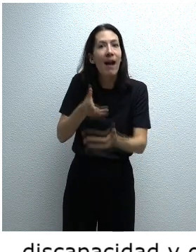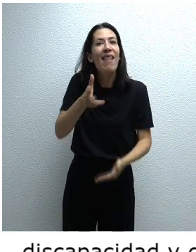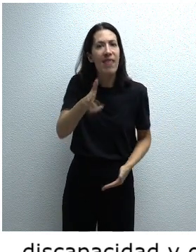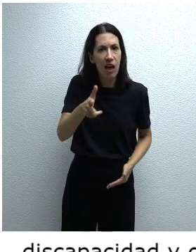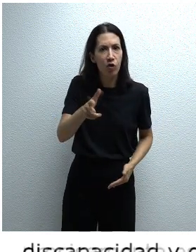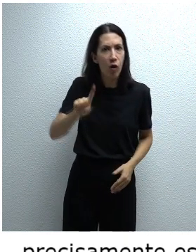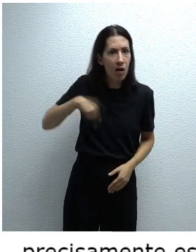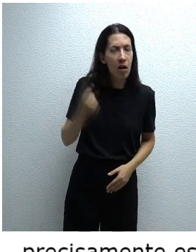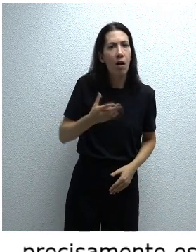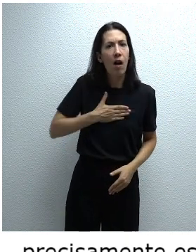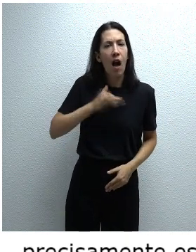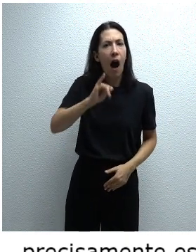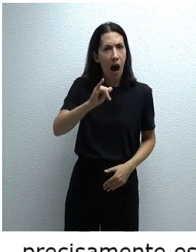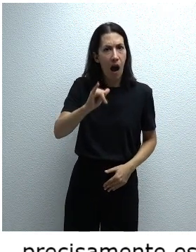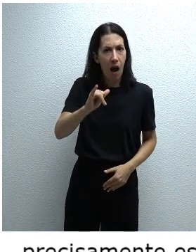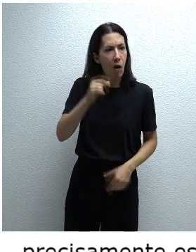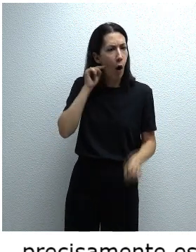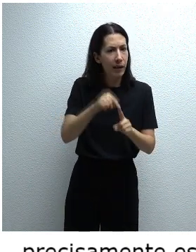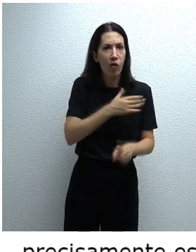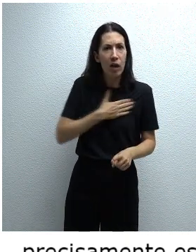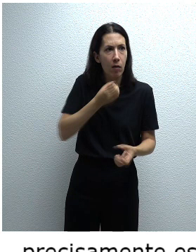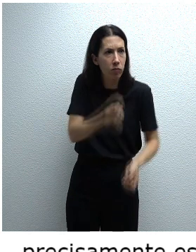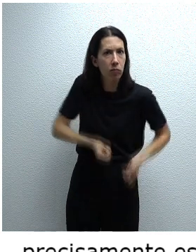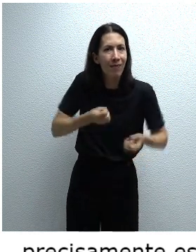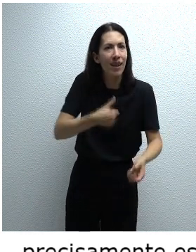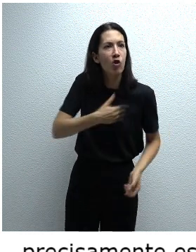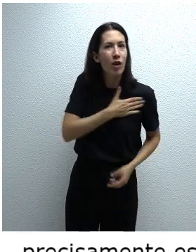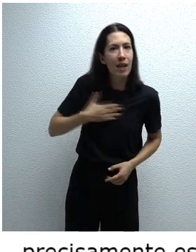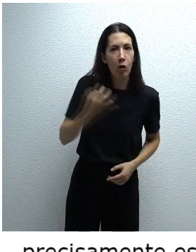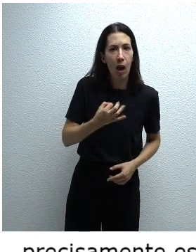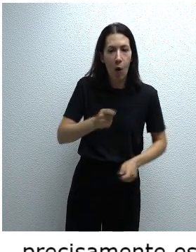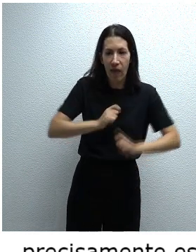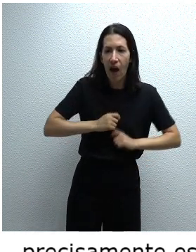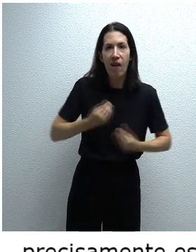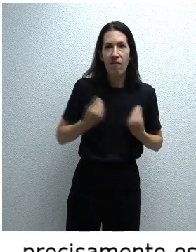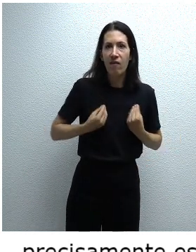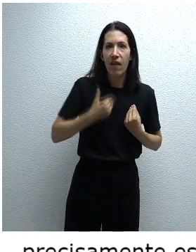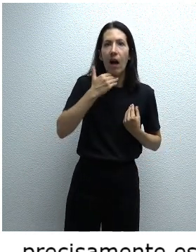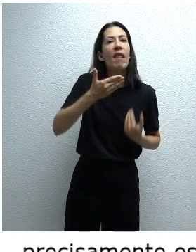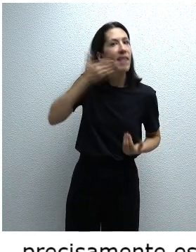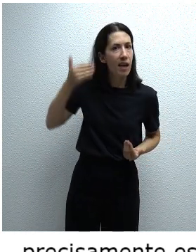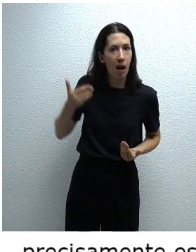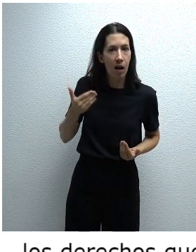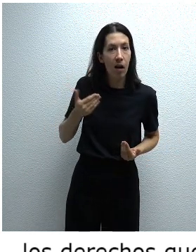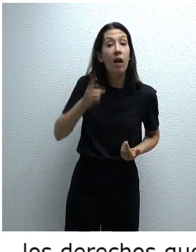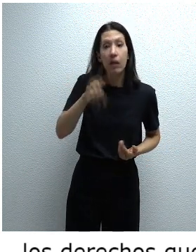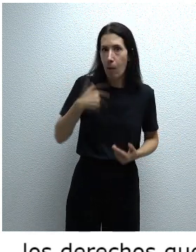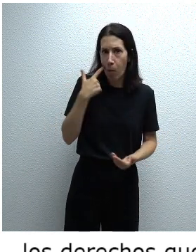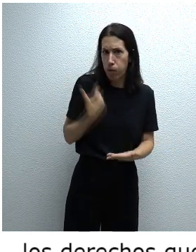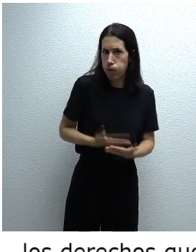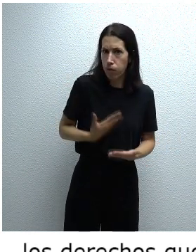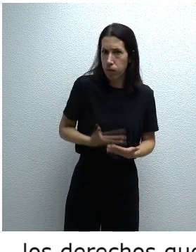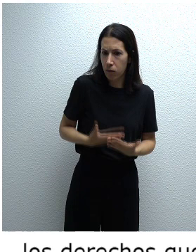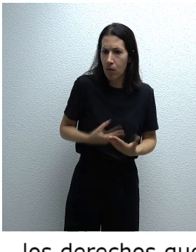tenemos a expresar nuestra voluntad, a tener una vida digna y también a demostrar y